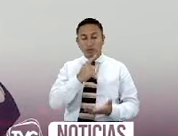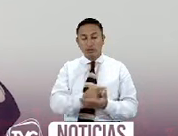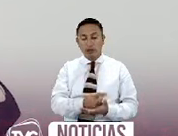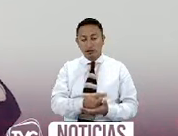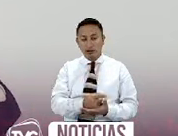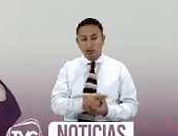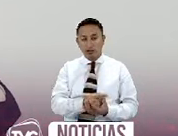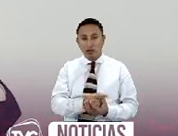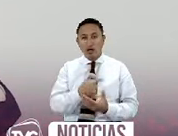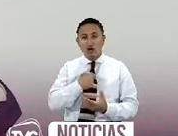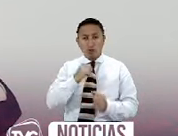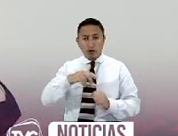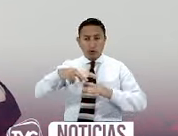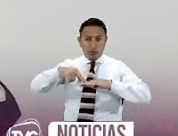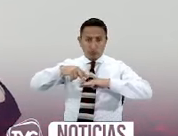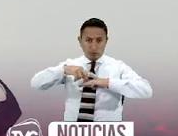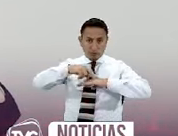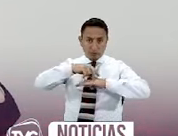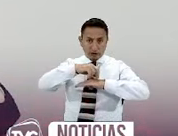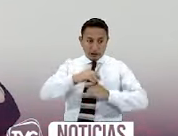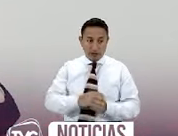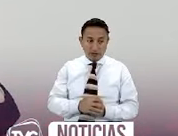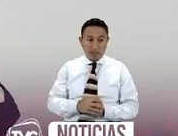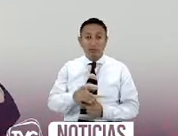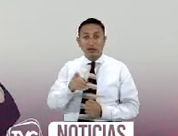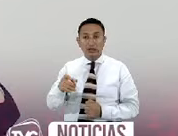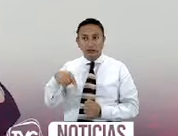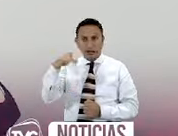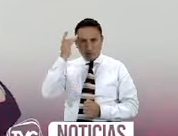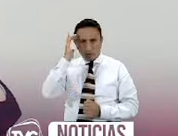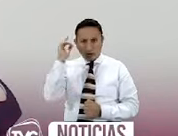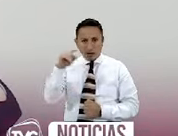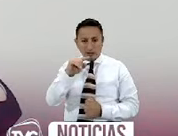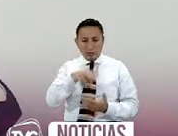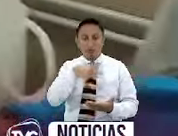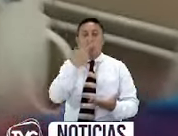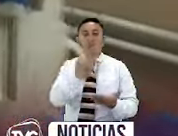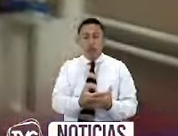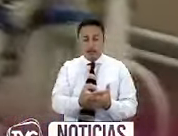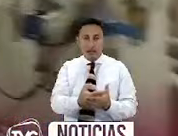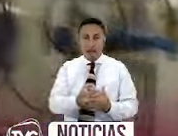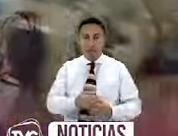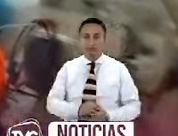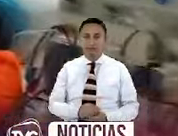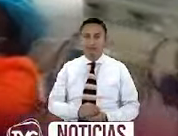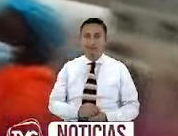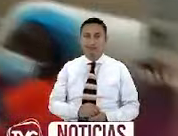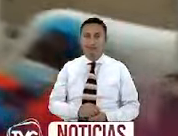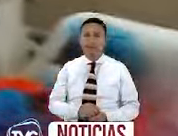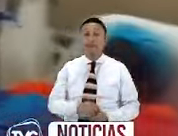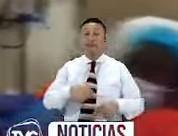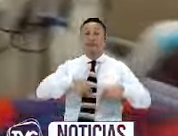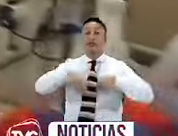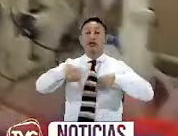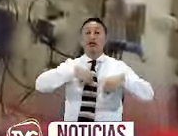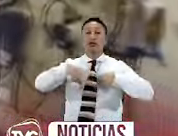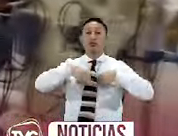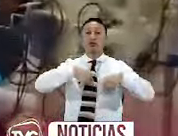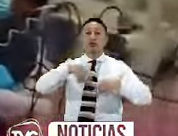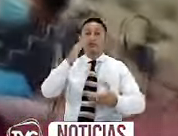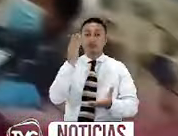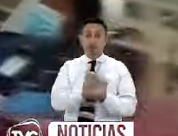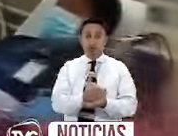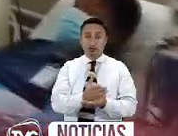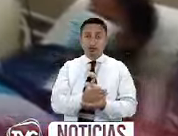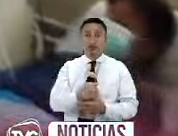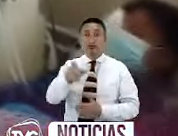a caminar, pero ellas tienen miedo que me voy a caer del bus. La suspensión del transporte o recorrido, como lo llamaban, para los pacientes